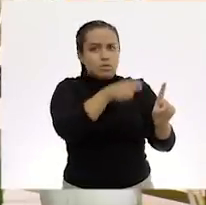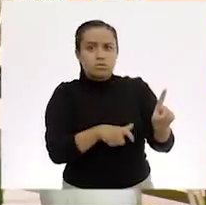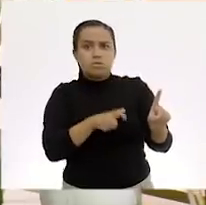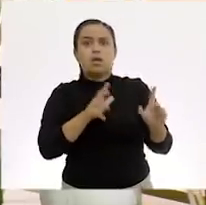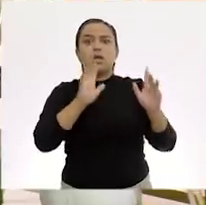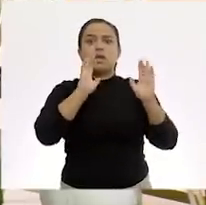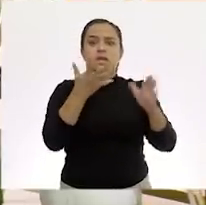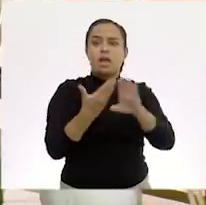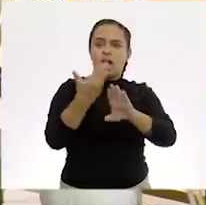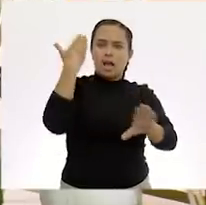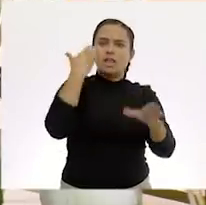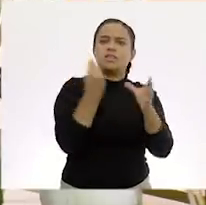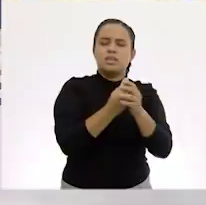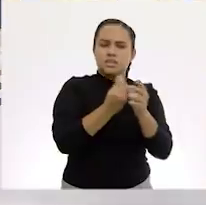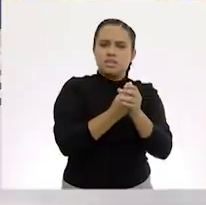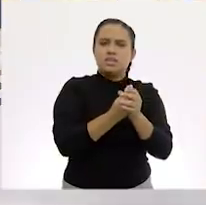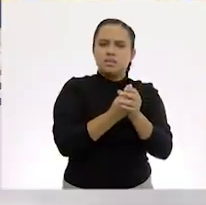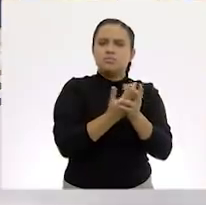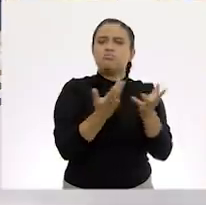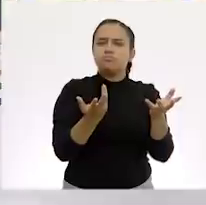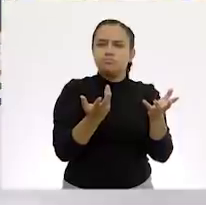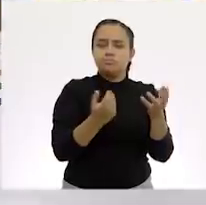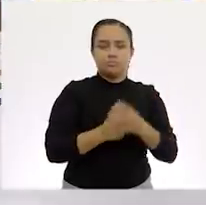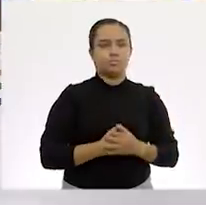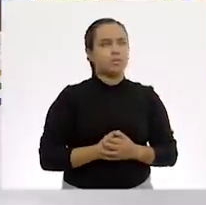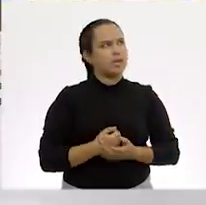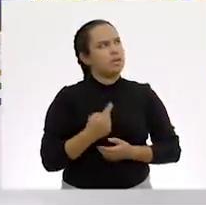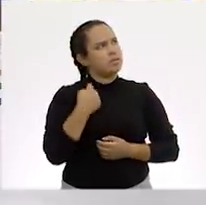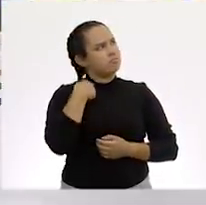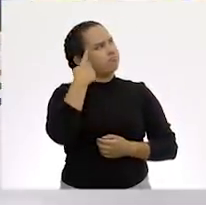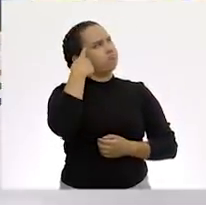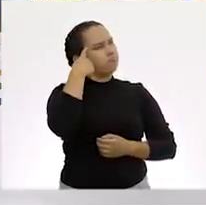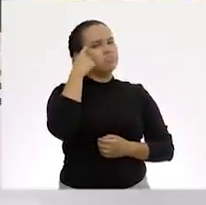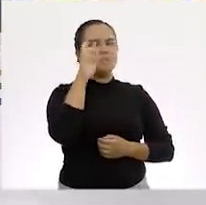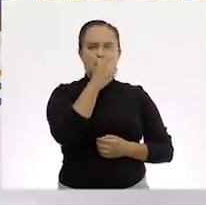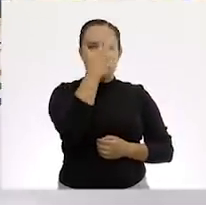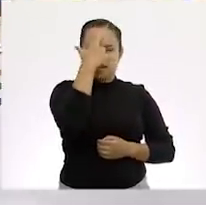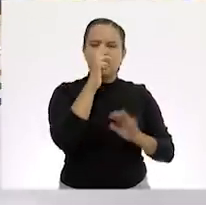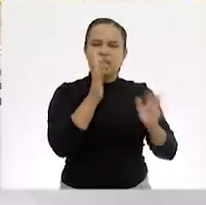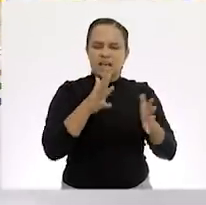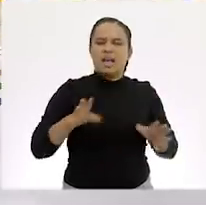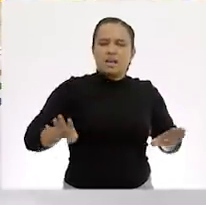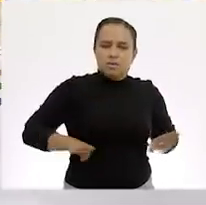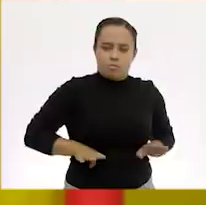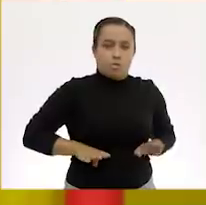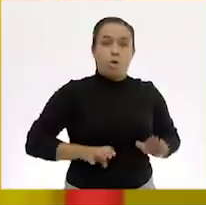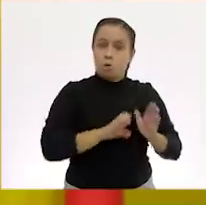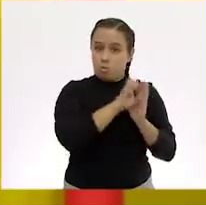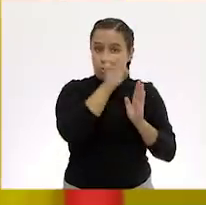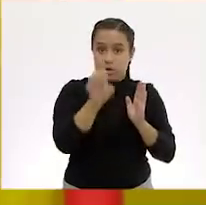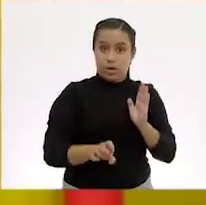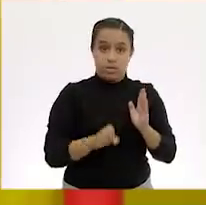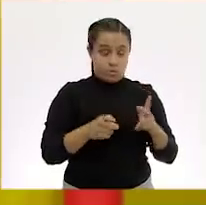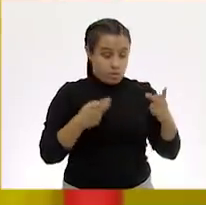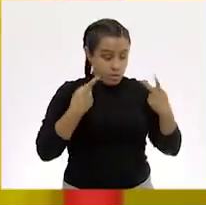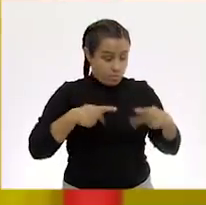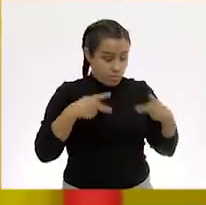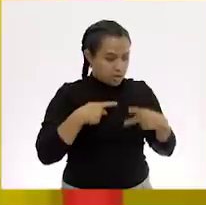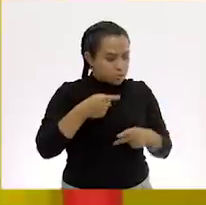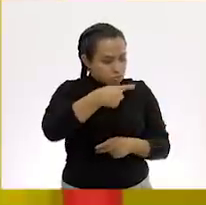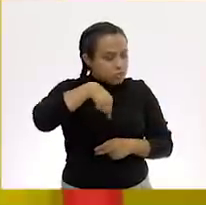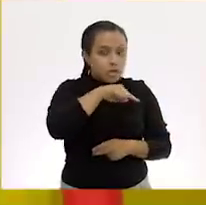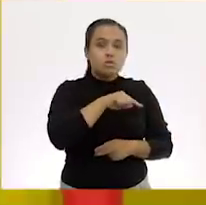ya vimos en clases pasadas. A ver, creo yo que puedo recordar algunas de esas características. A ver. Por ejemplo, los seres vivos tenemos